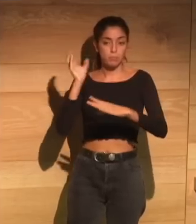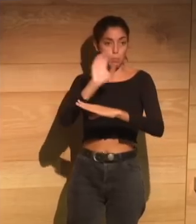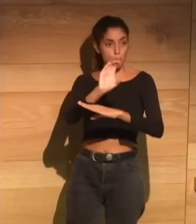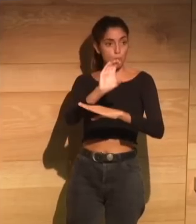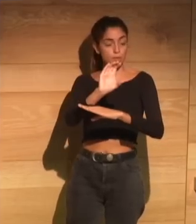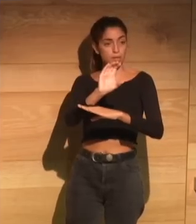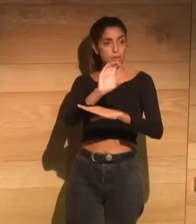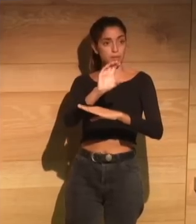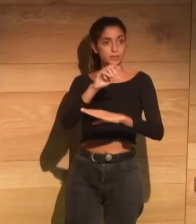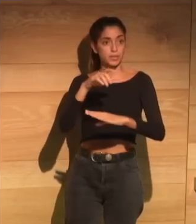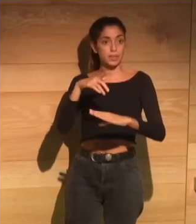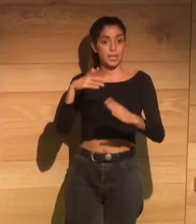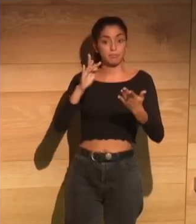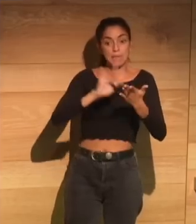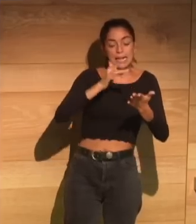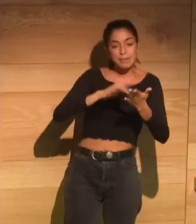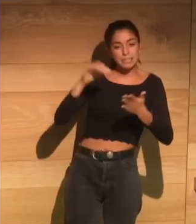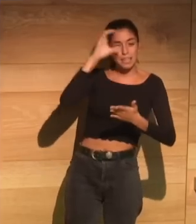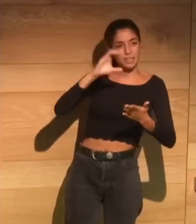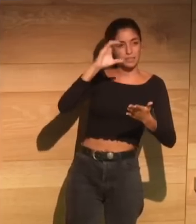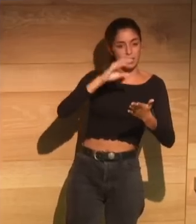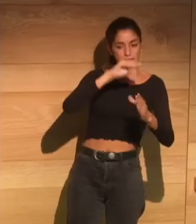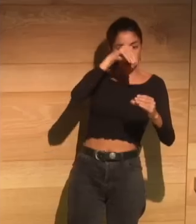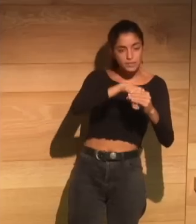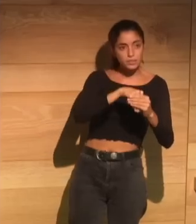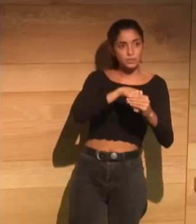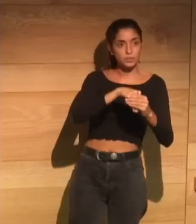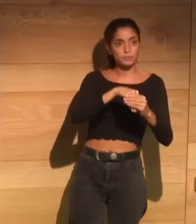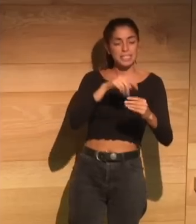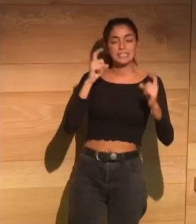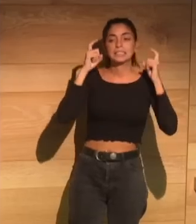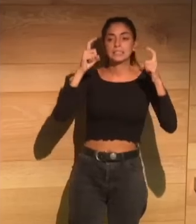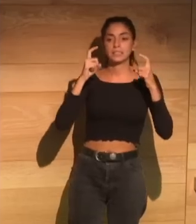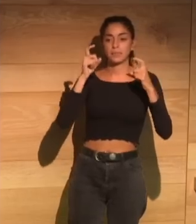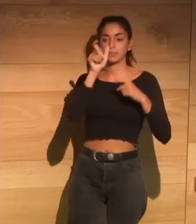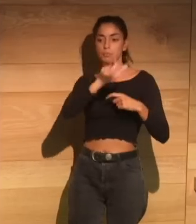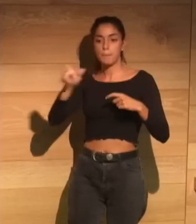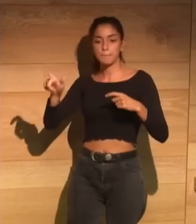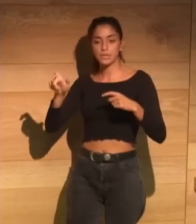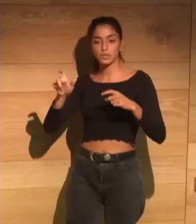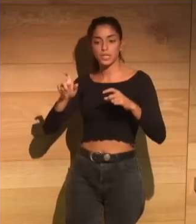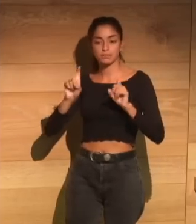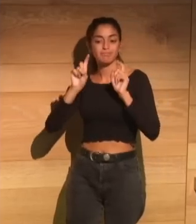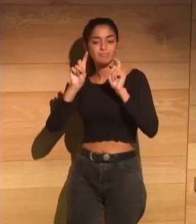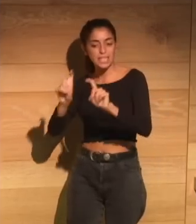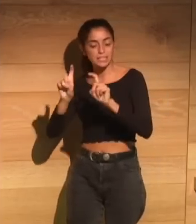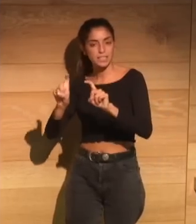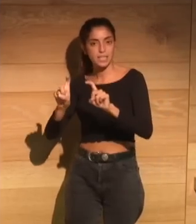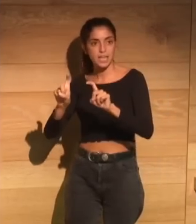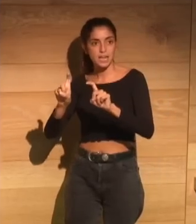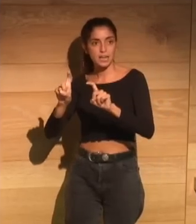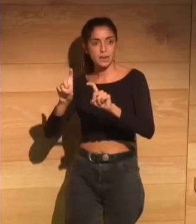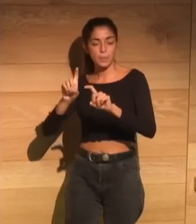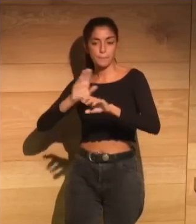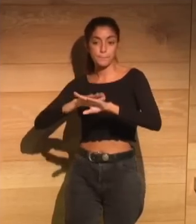todas las revistas científicas, incluso intentaban enseñar a la gente a que hiciera una repetición de